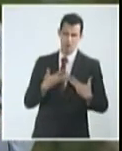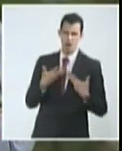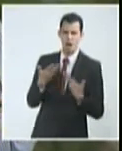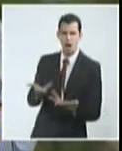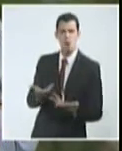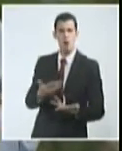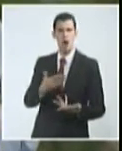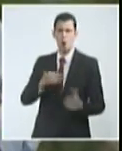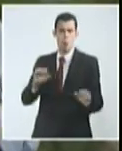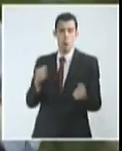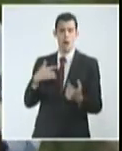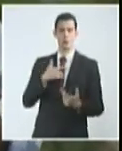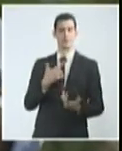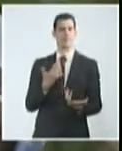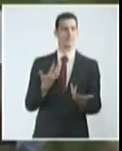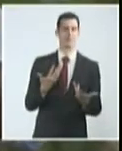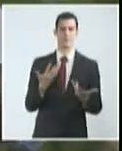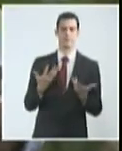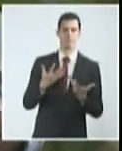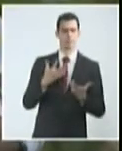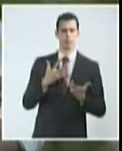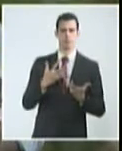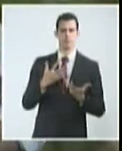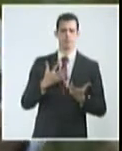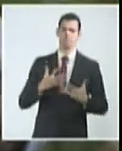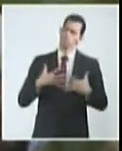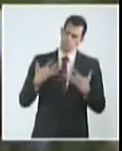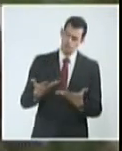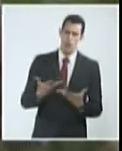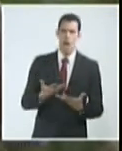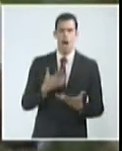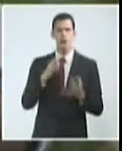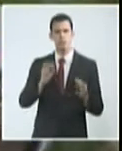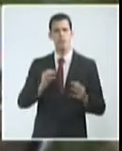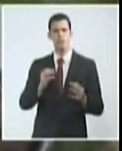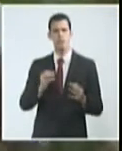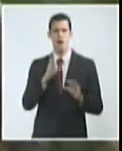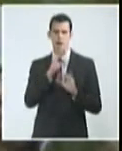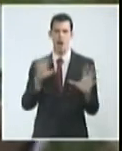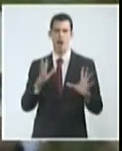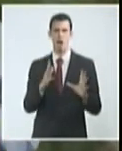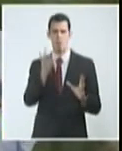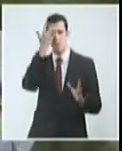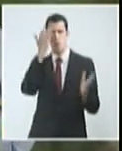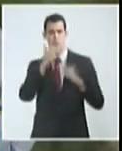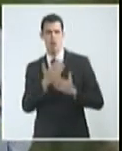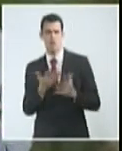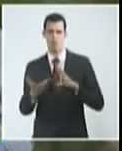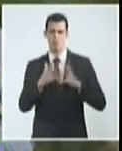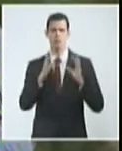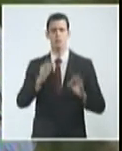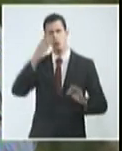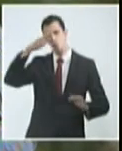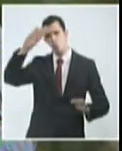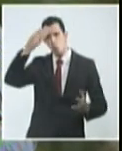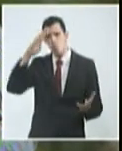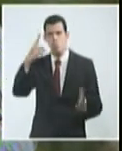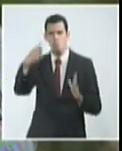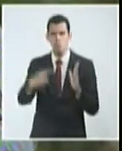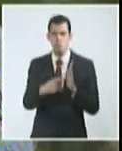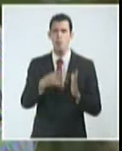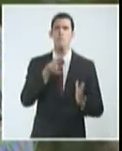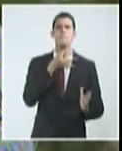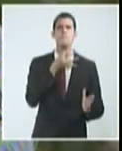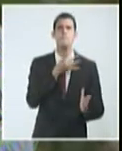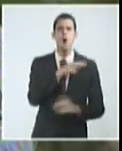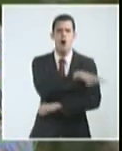la solidaridad, sino que tenemos un entusiasmo volcado a poder compartir nuestros saberes para también apoyar a los que más nos necesitan